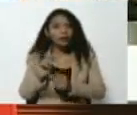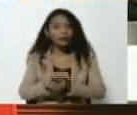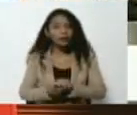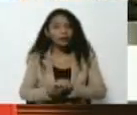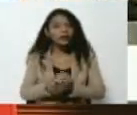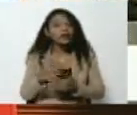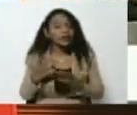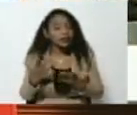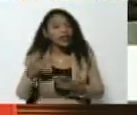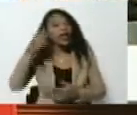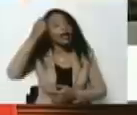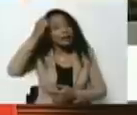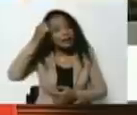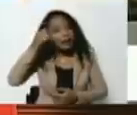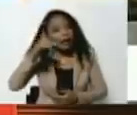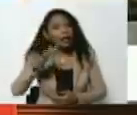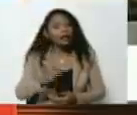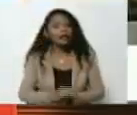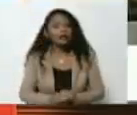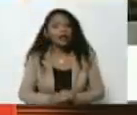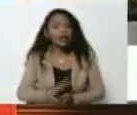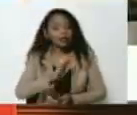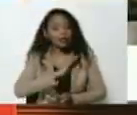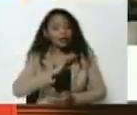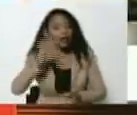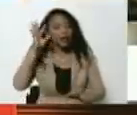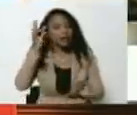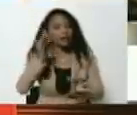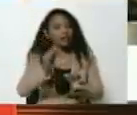es en creer y tener fe